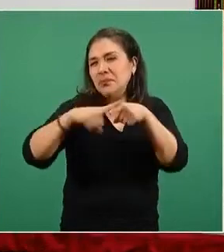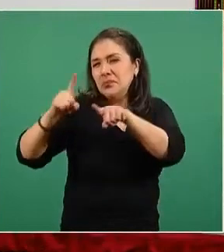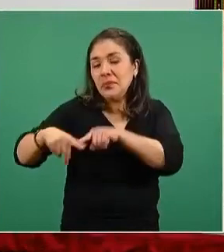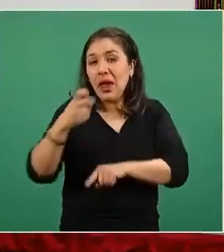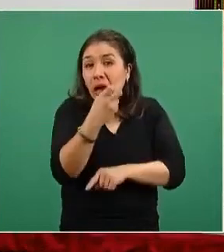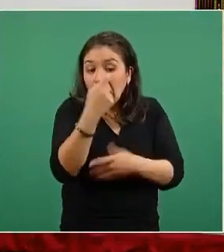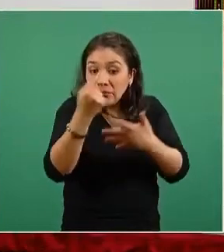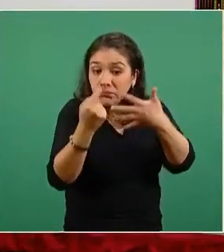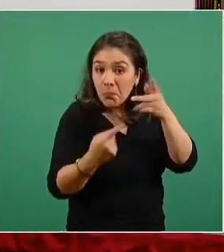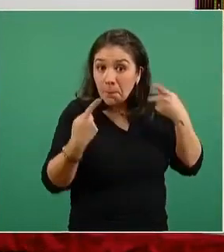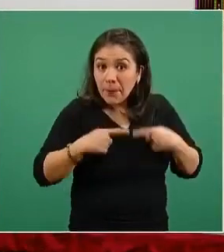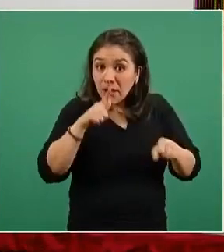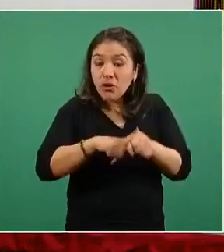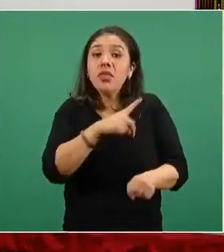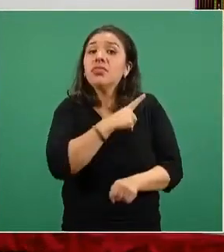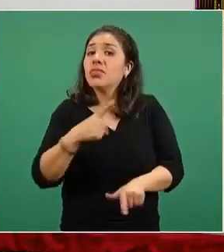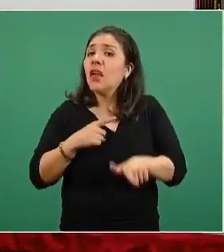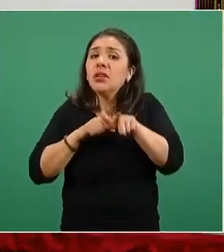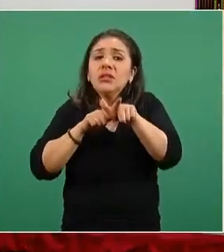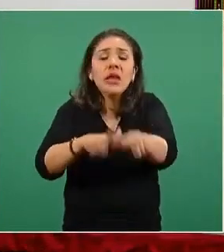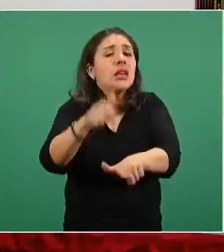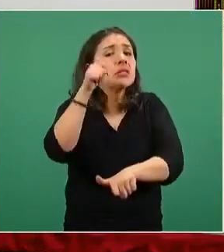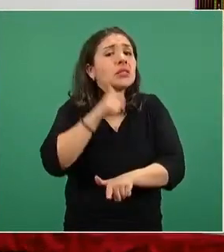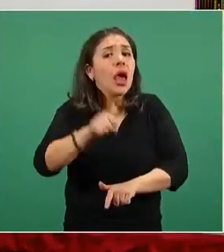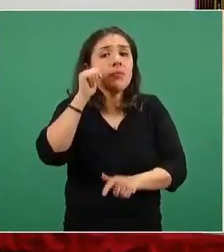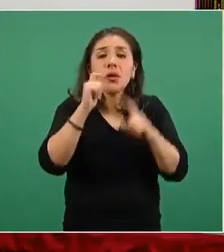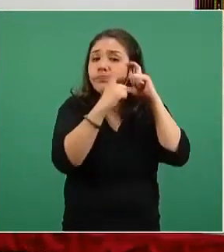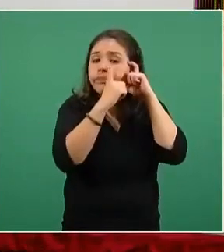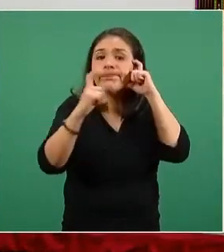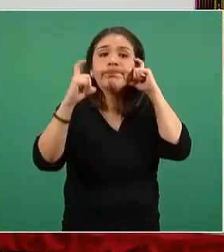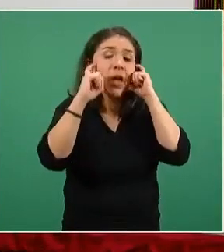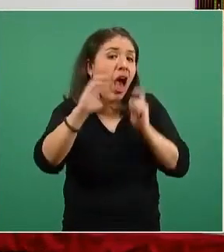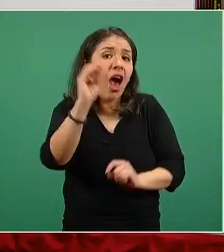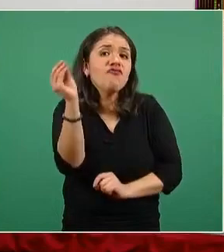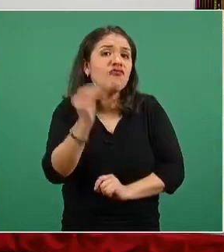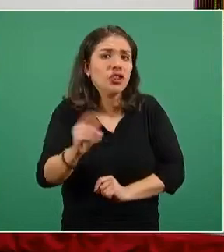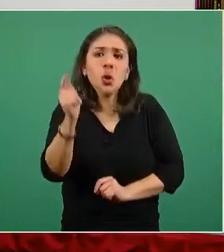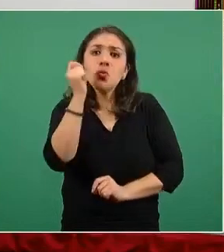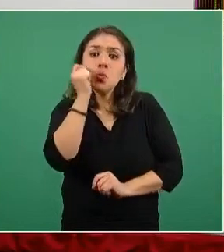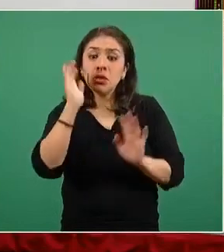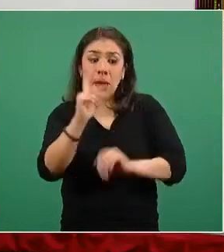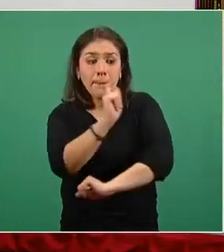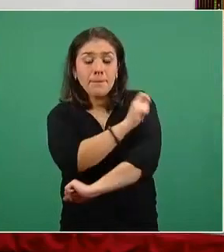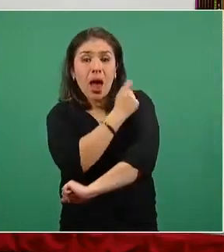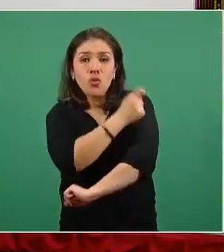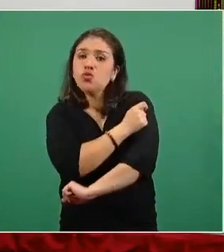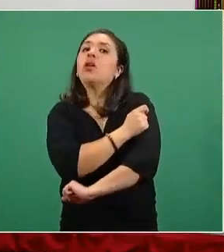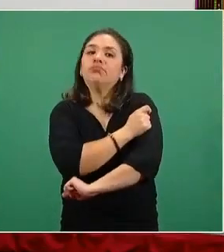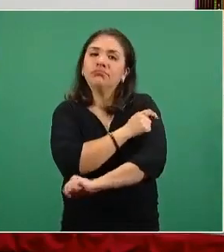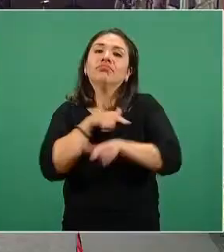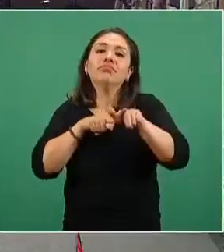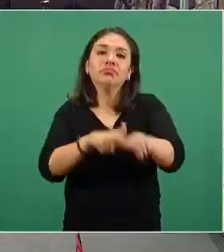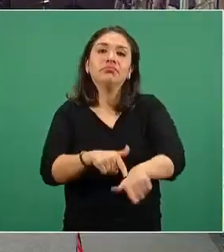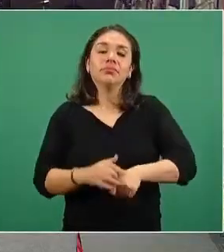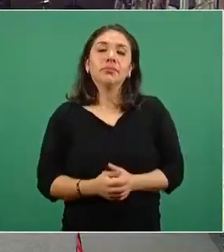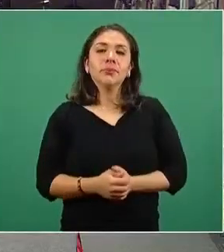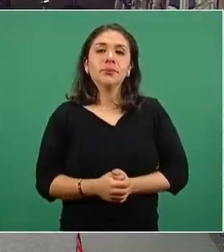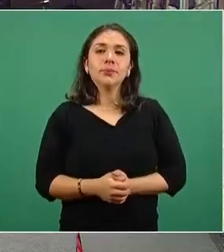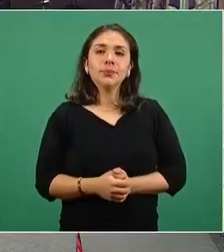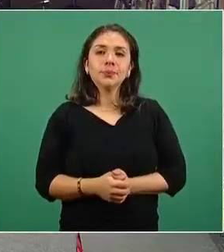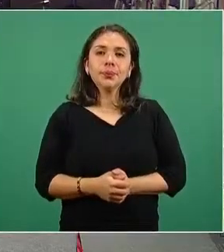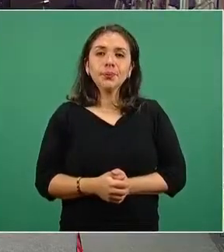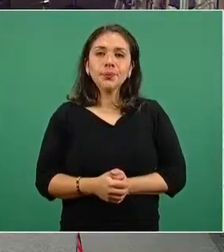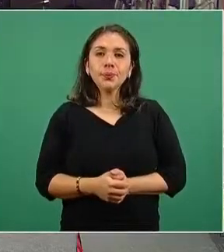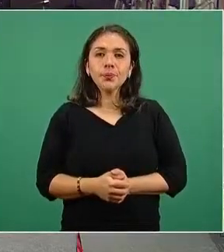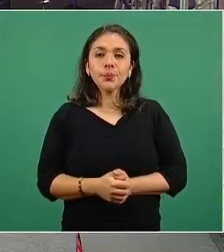debe permanentemente utilizar esto independientemente de que hayan sido vacunados. Les preguntaba sobre las zonas